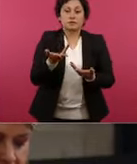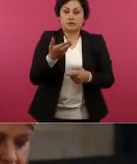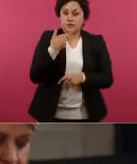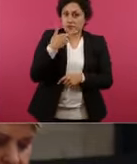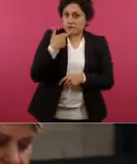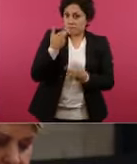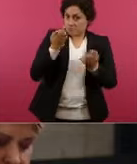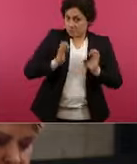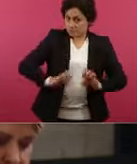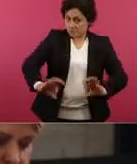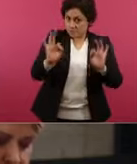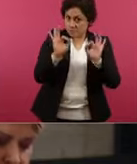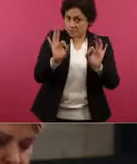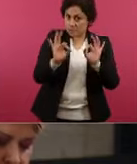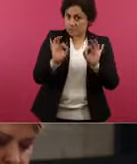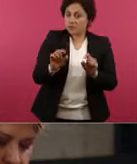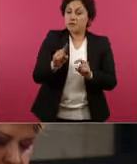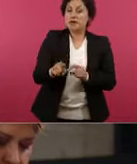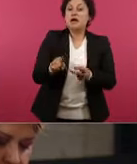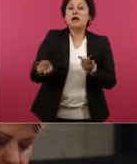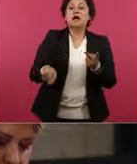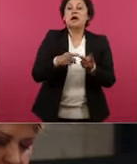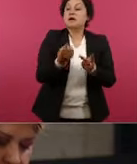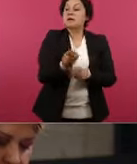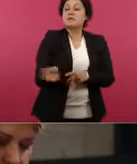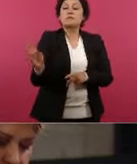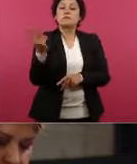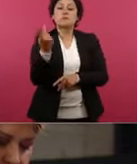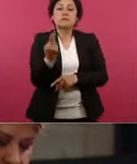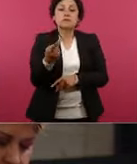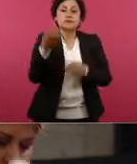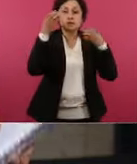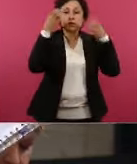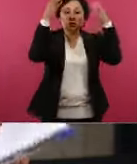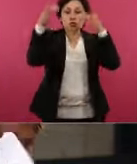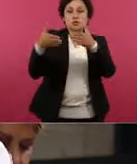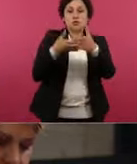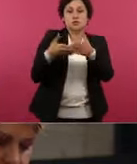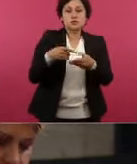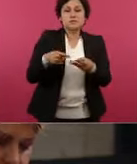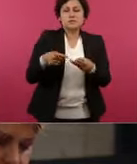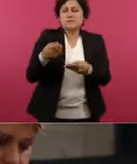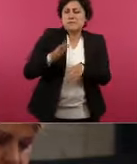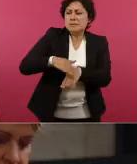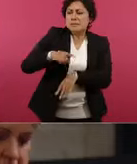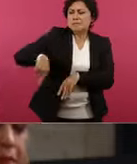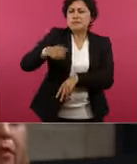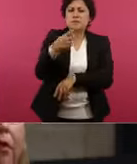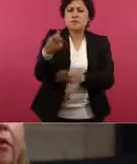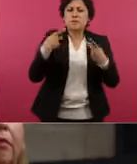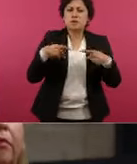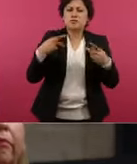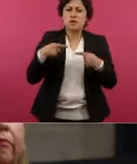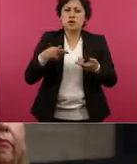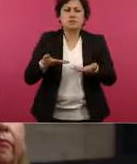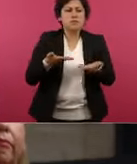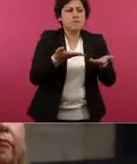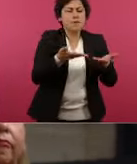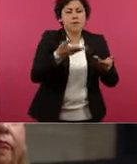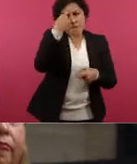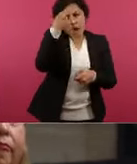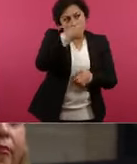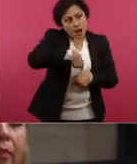restaurantes buenos y 25 chefs y más de 100 personas trabajando para darles de comer,